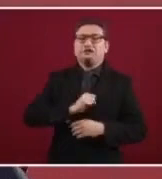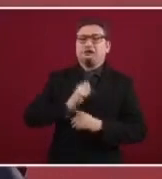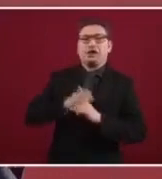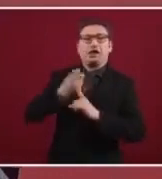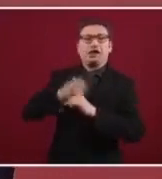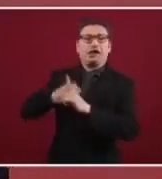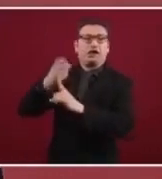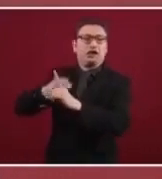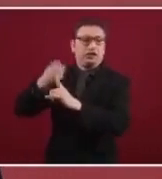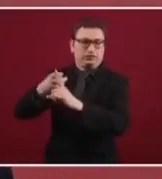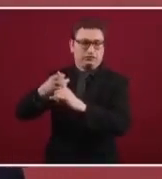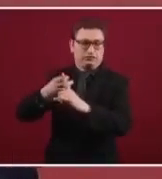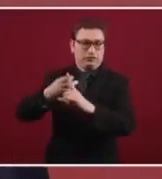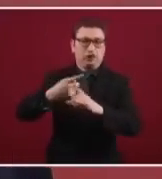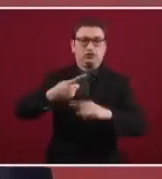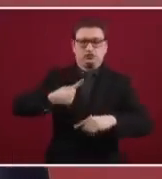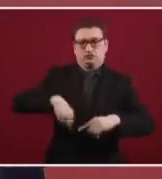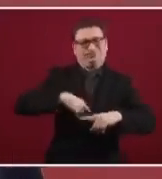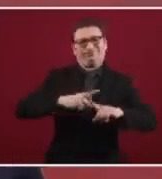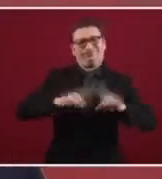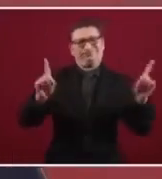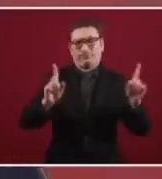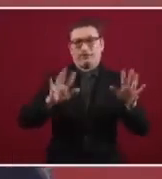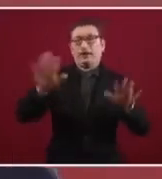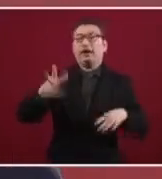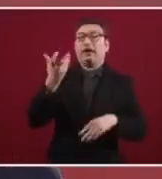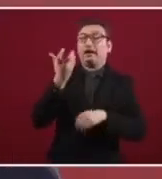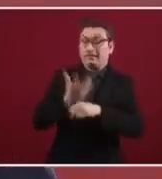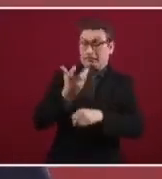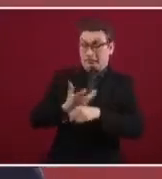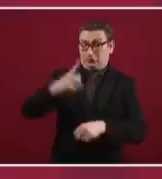Afortunadamente, llevamos muy buena relación con el gobierno de Estados Unidos